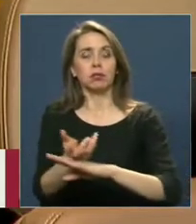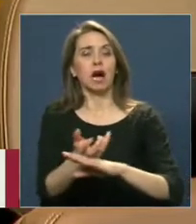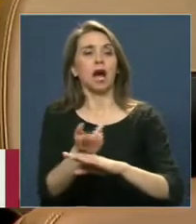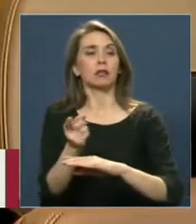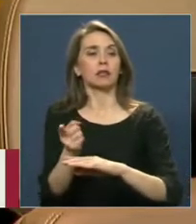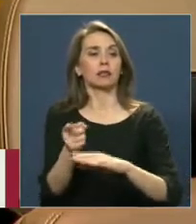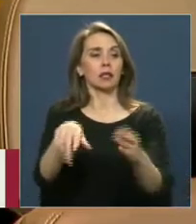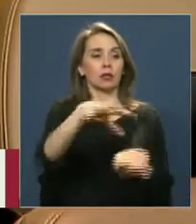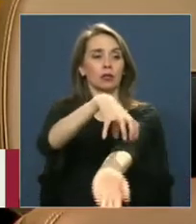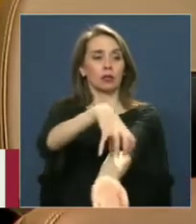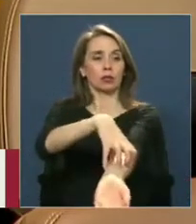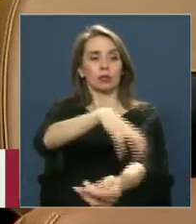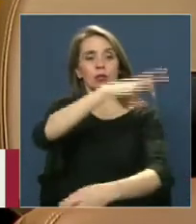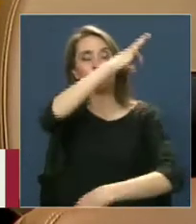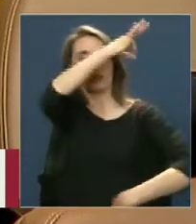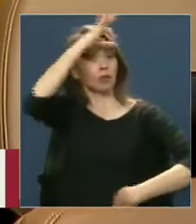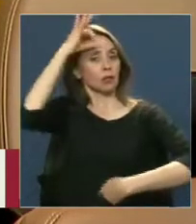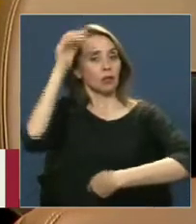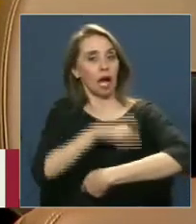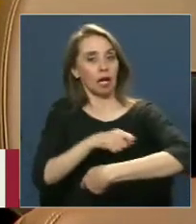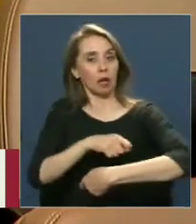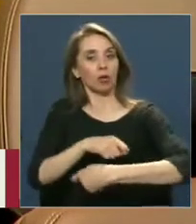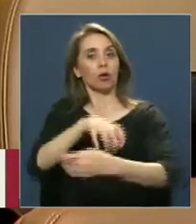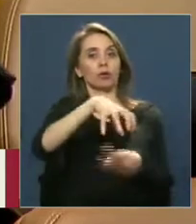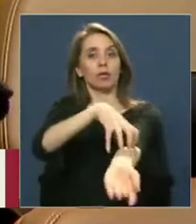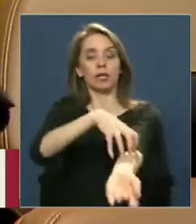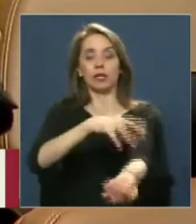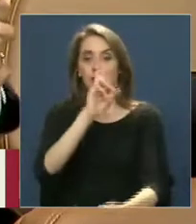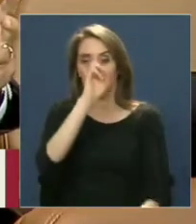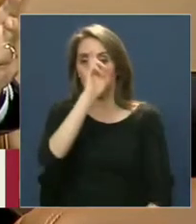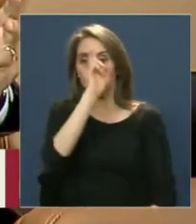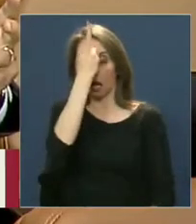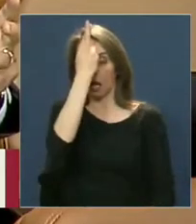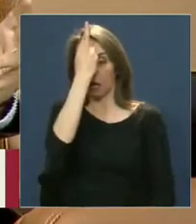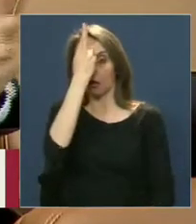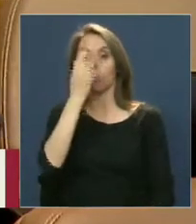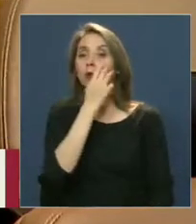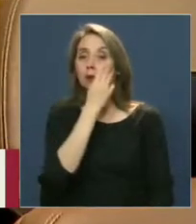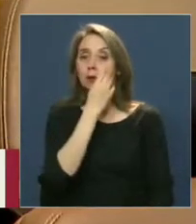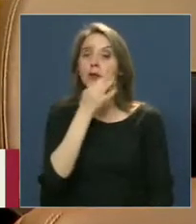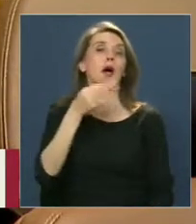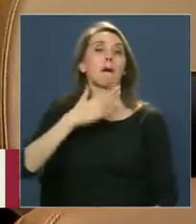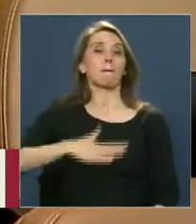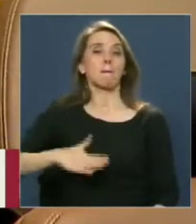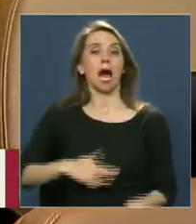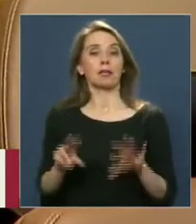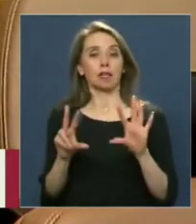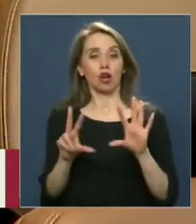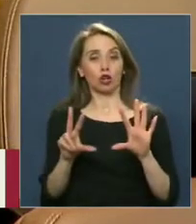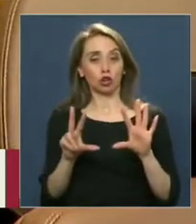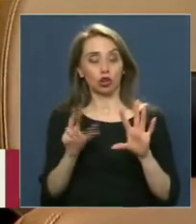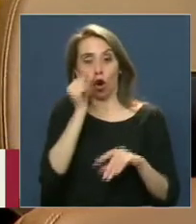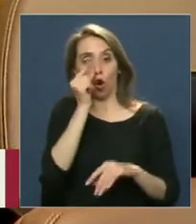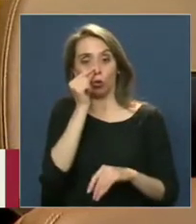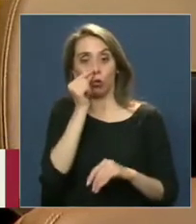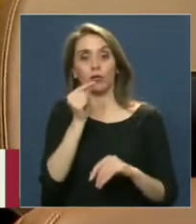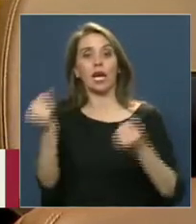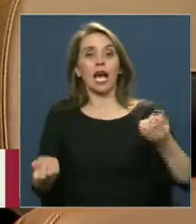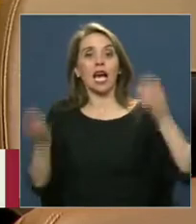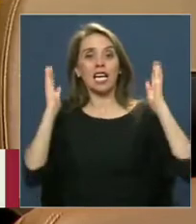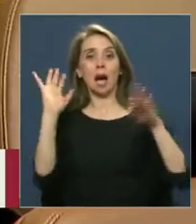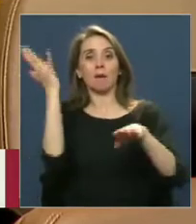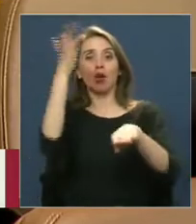¿cierto?, en la región de la Araucanía y Arauco. Y se los enumero. Martes 8, ataque a camiones forestales